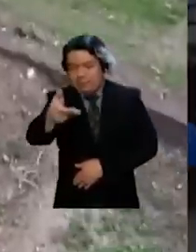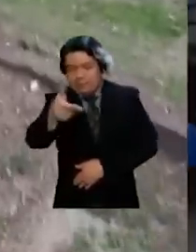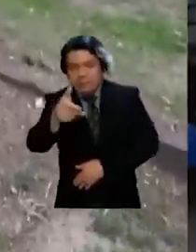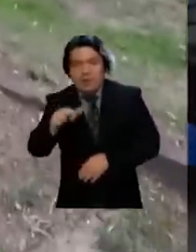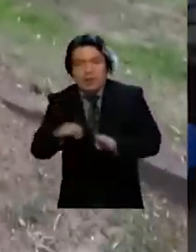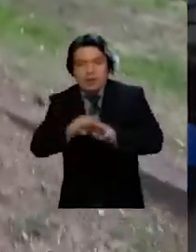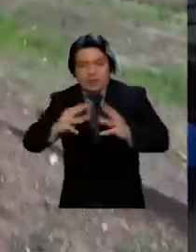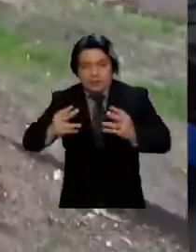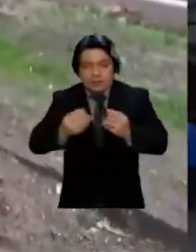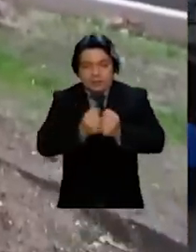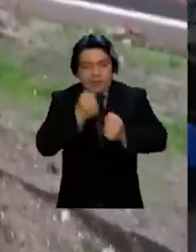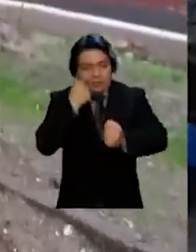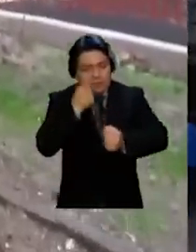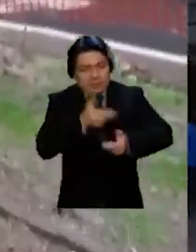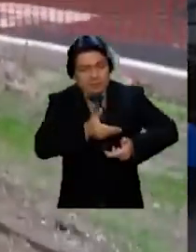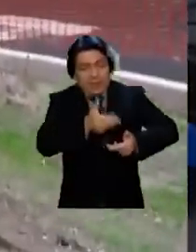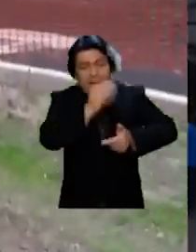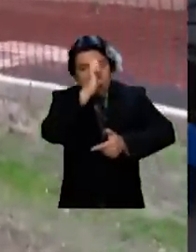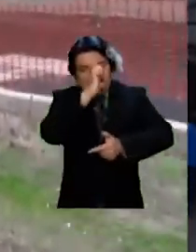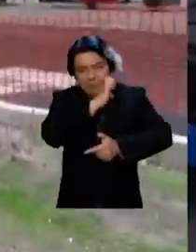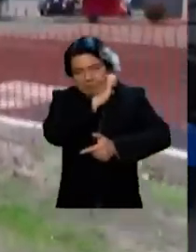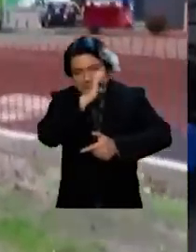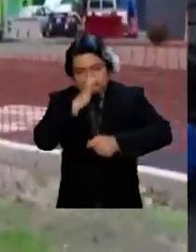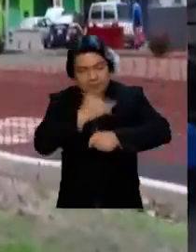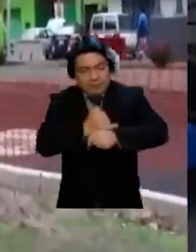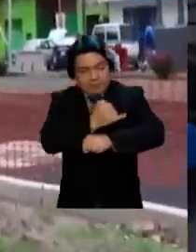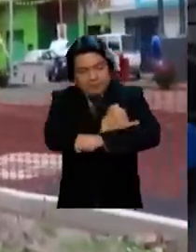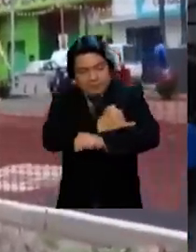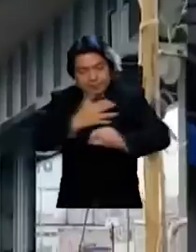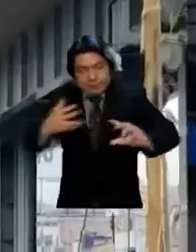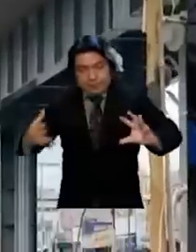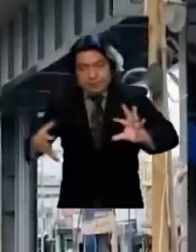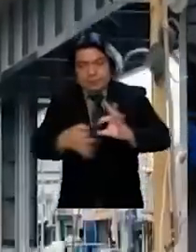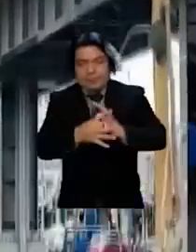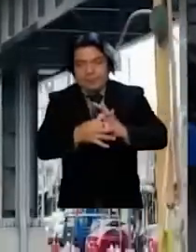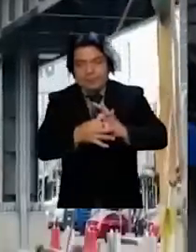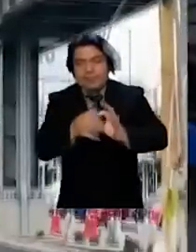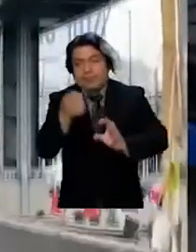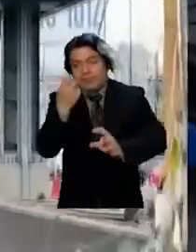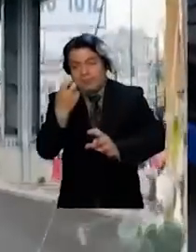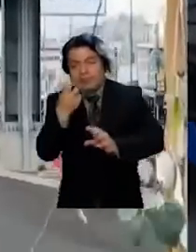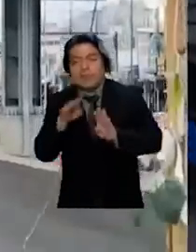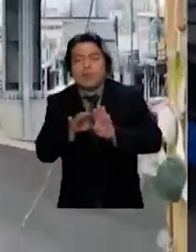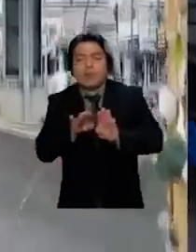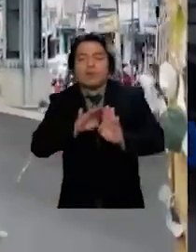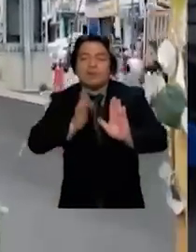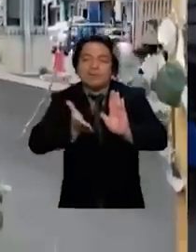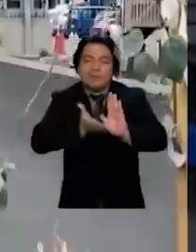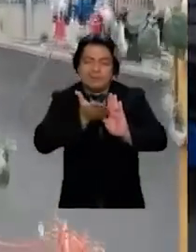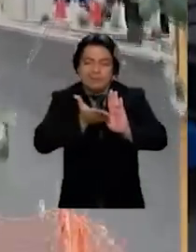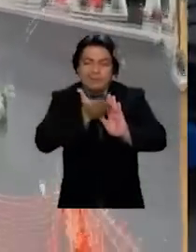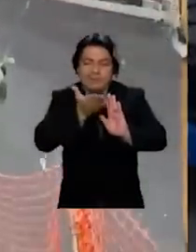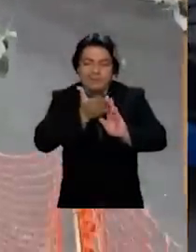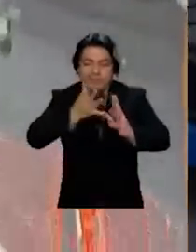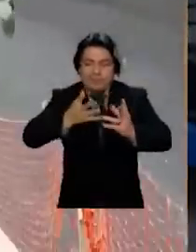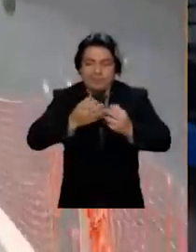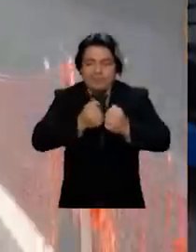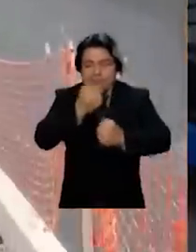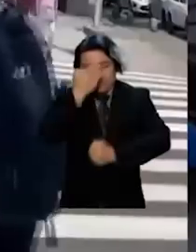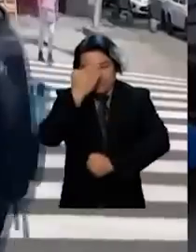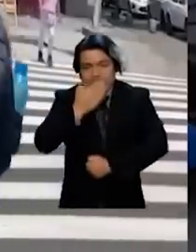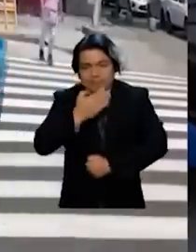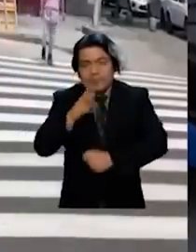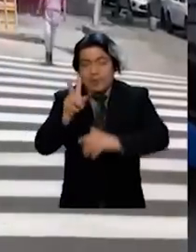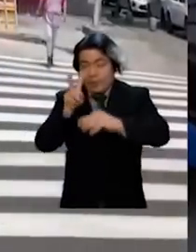con la calzada Ermita Iztapalapa. Entonces, esto es parte de la obra que suma a lo que es